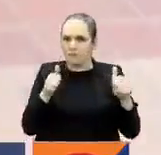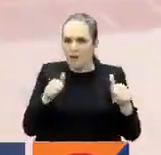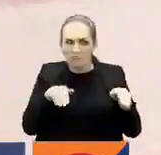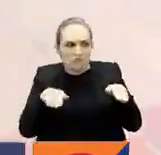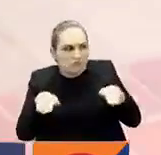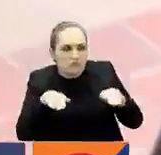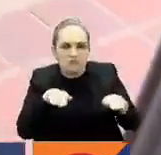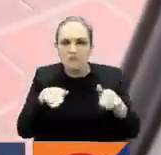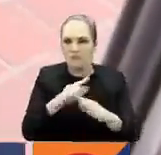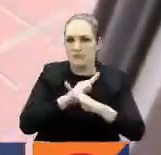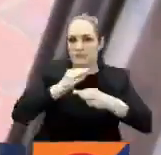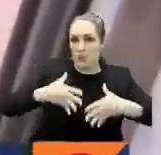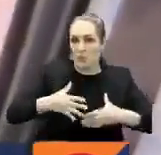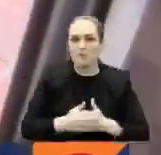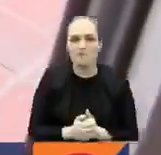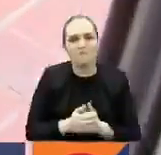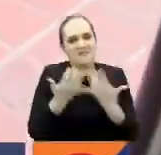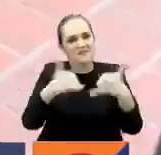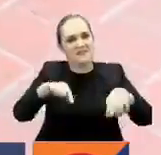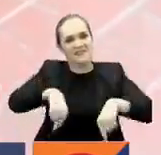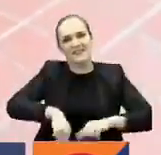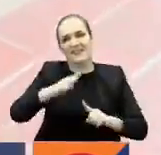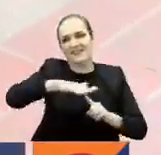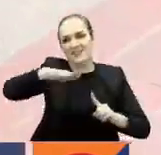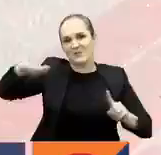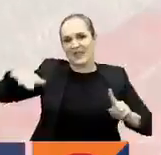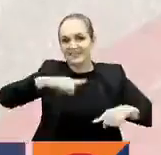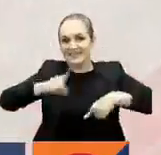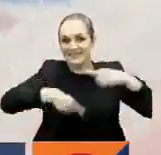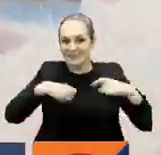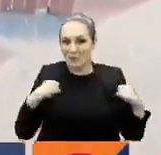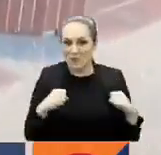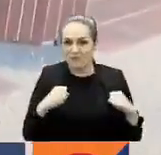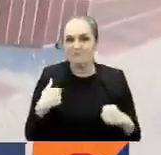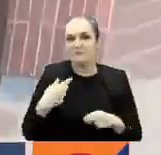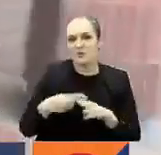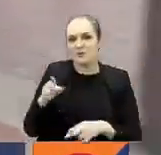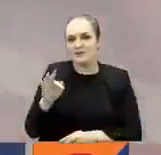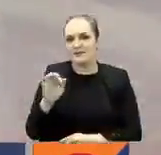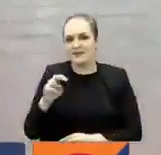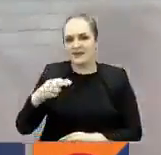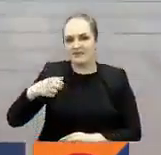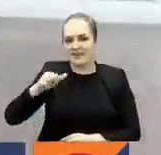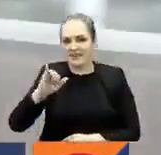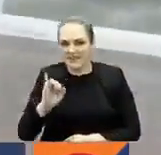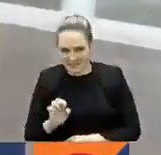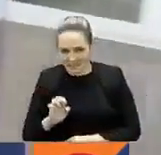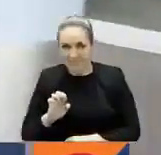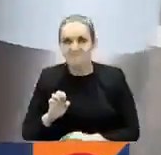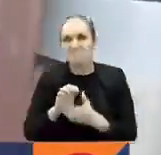bioseguridad. Yo me despido desde la terminal de transportes El Salitre. Stephanie Valencia, RTVC Noticias, conectados 24/7.